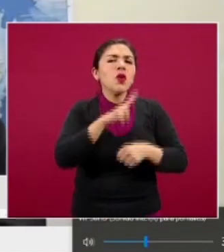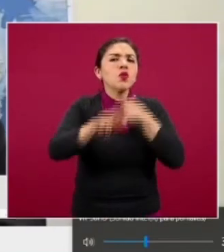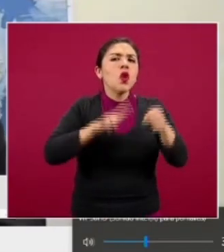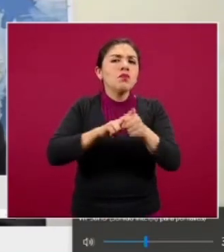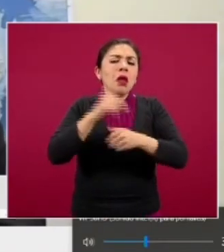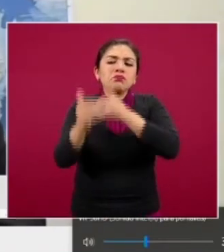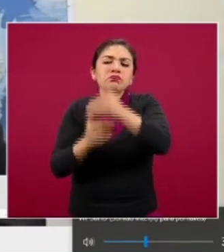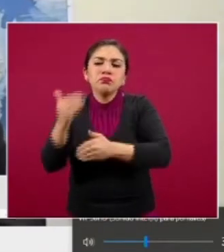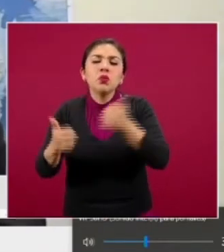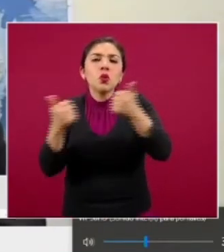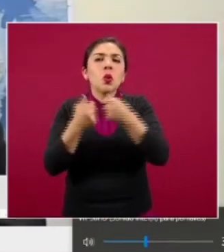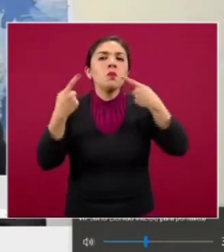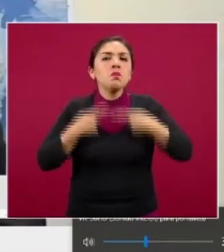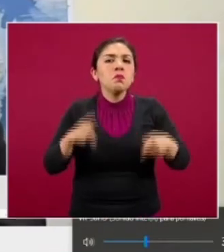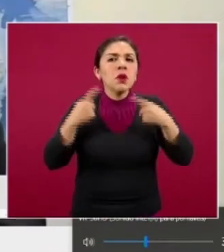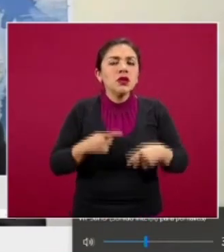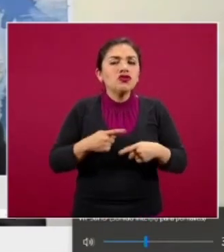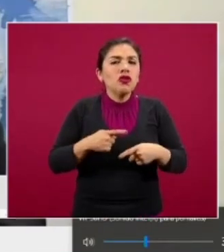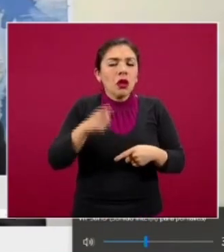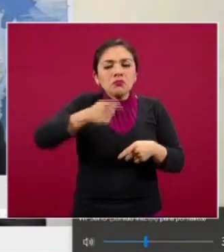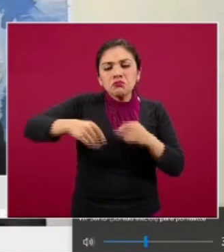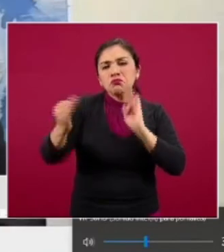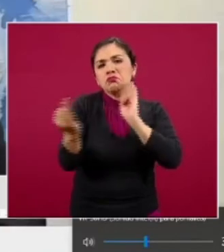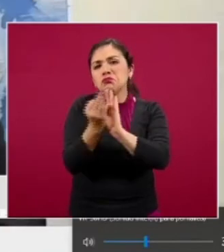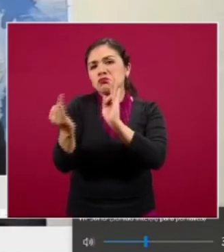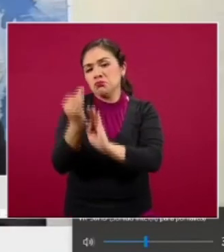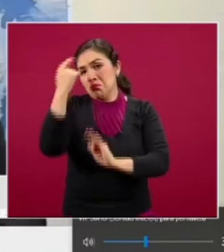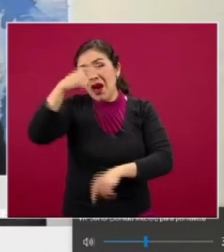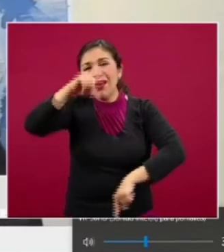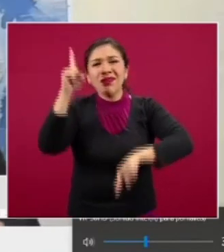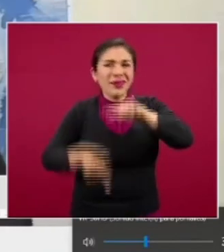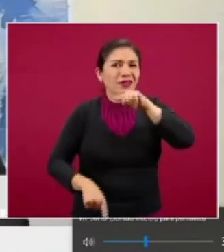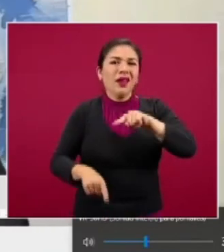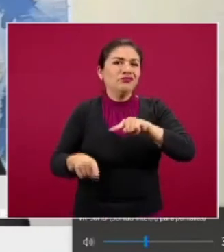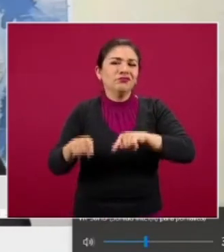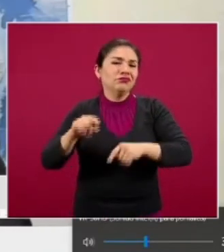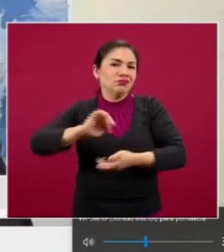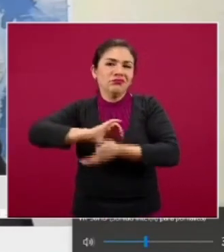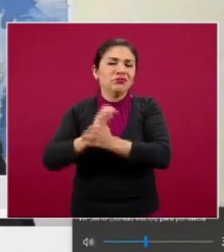como personas, para eliminar o erradicar la